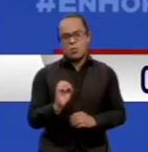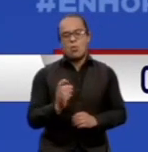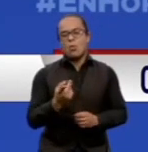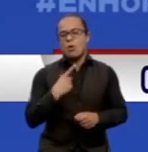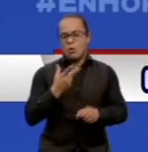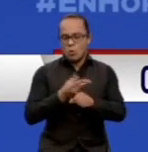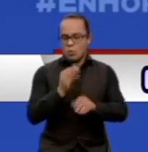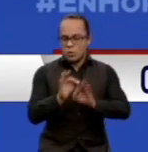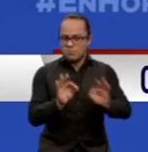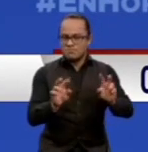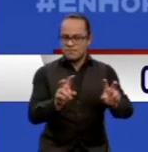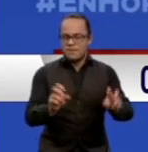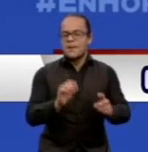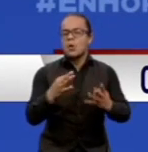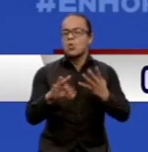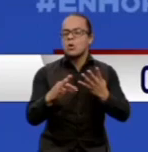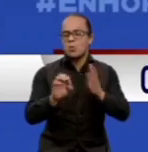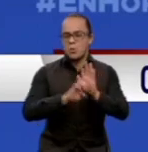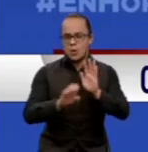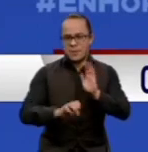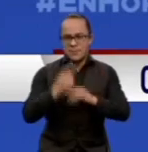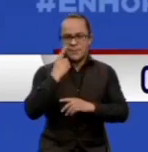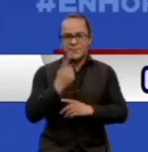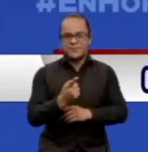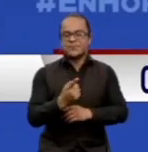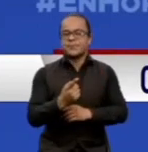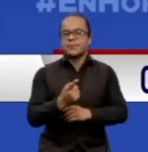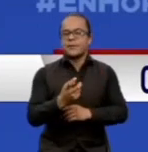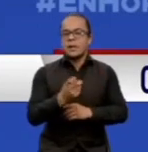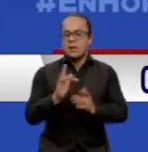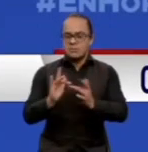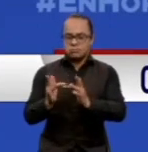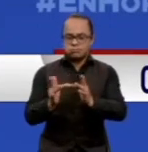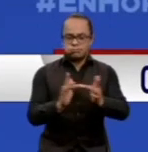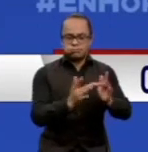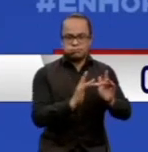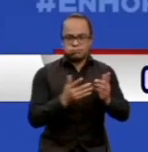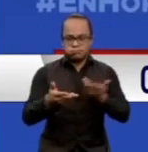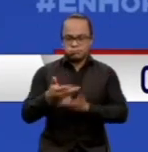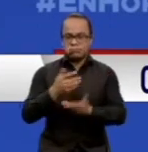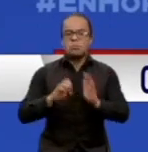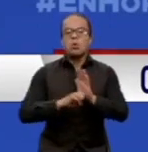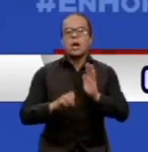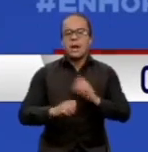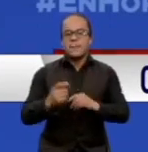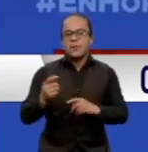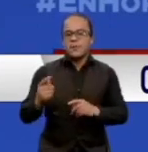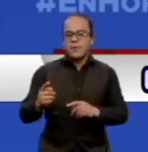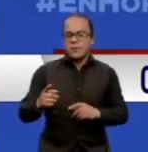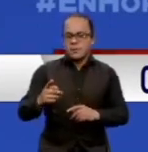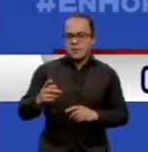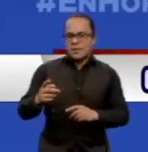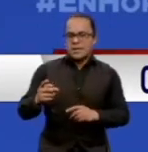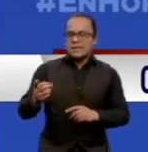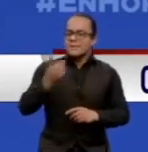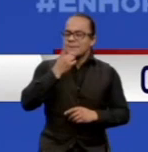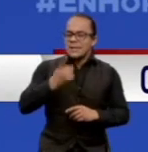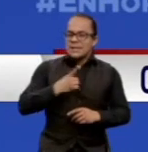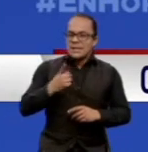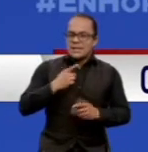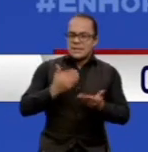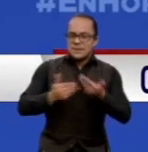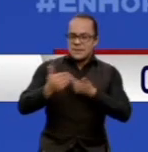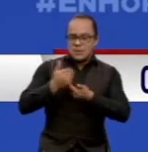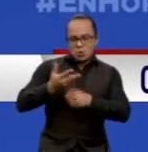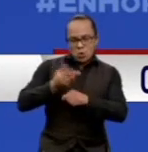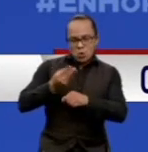el último. Resolver a través de red. Que te había dicho el cerrajero que llega a arreglarte la puerta